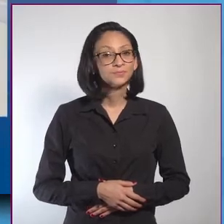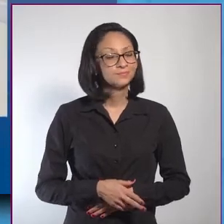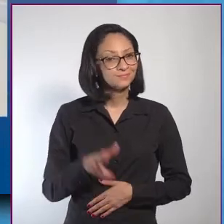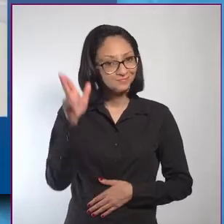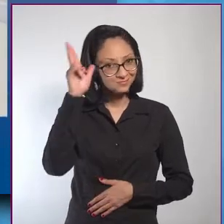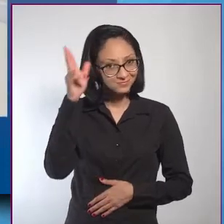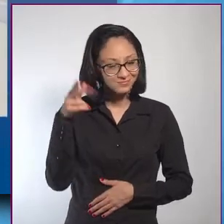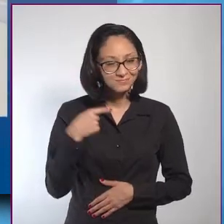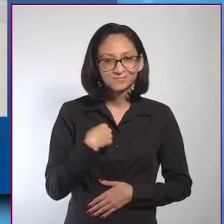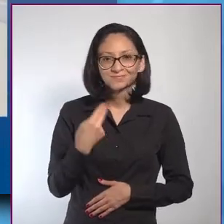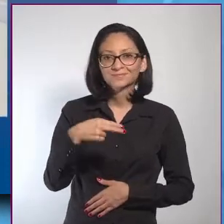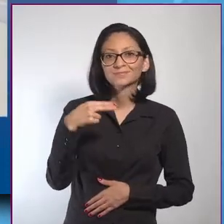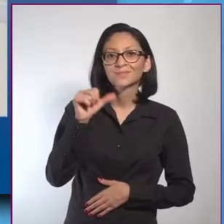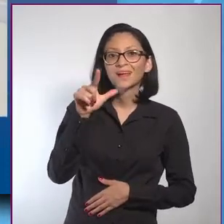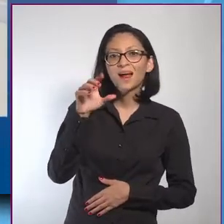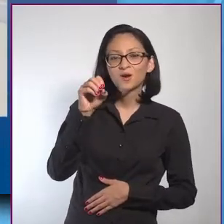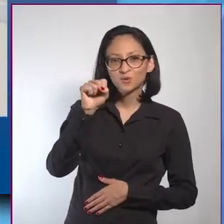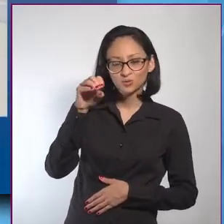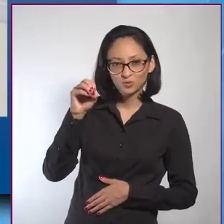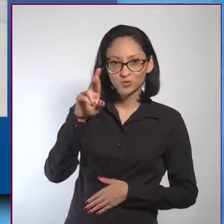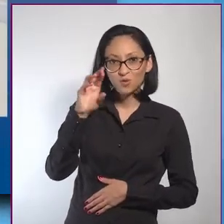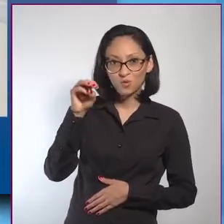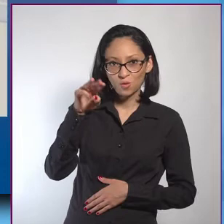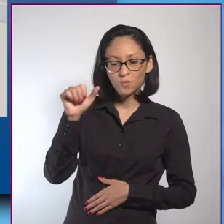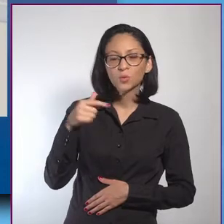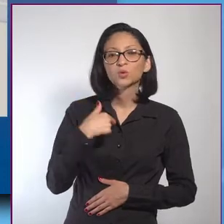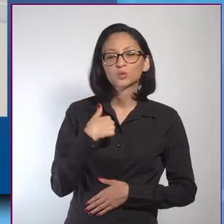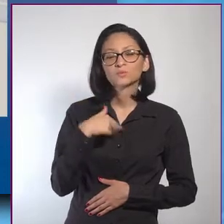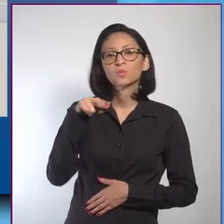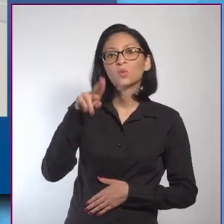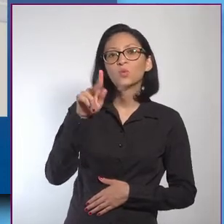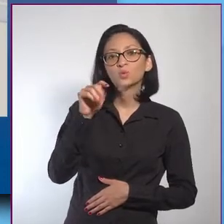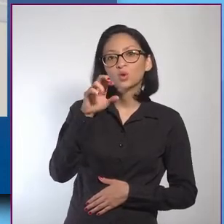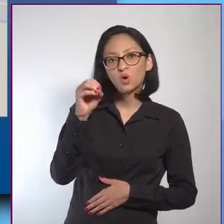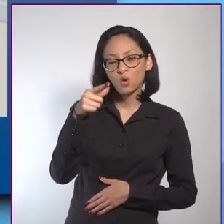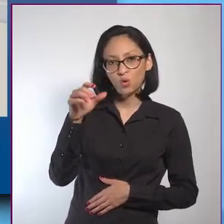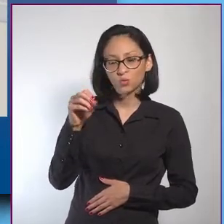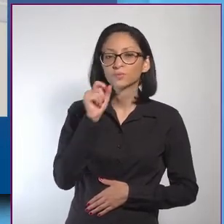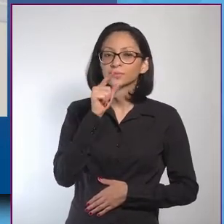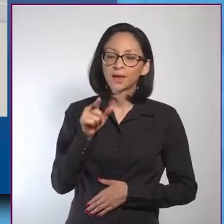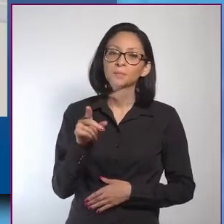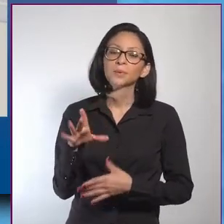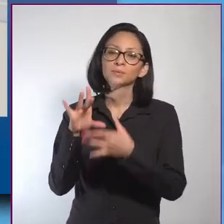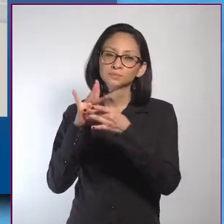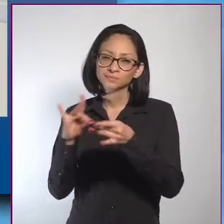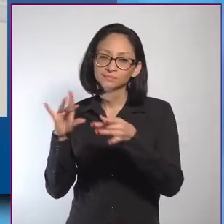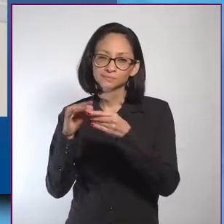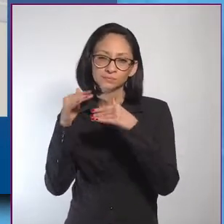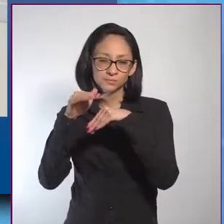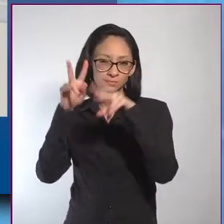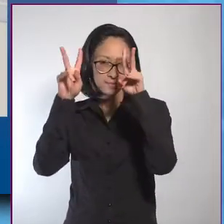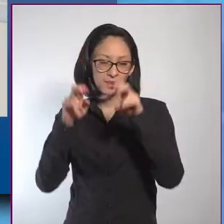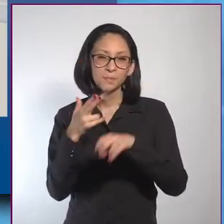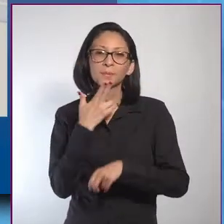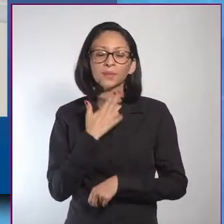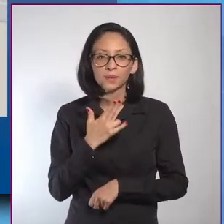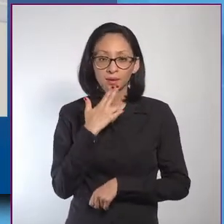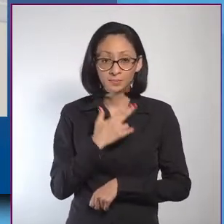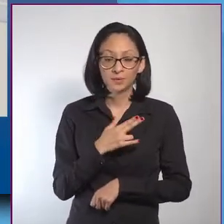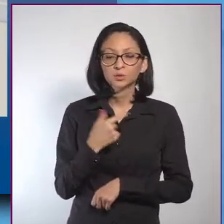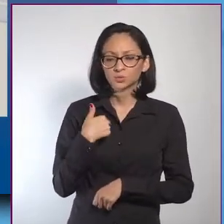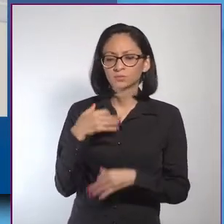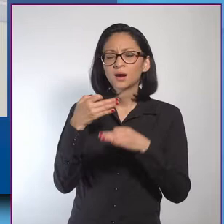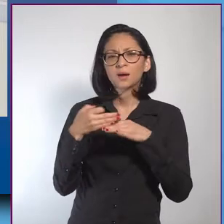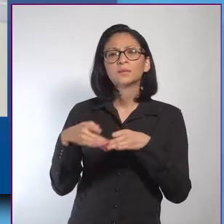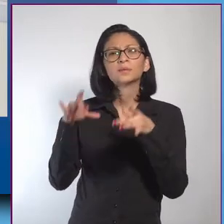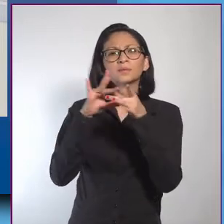Hola, ¿qué tal? Mi nombre es Alonso Romo, yo soy nutriólogo y también soy educador en diabetes. En esta ocasión vamos a hablar acerca del